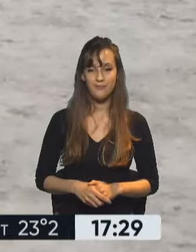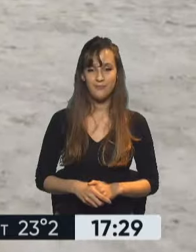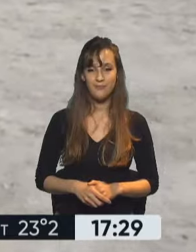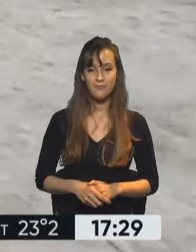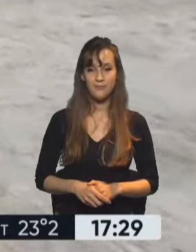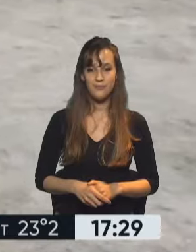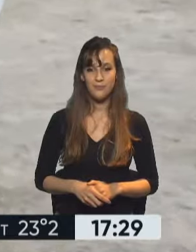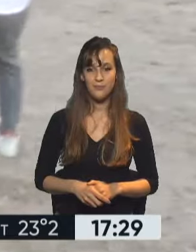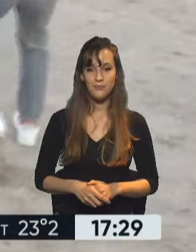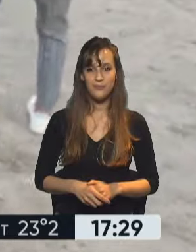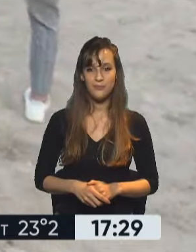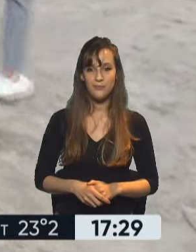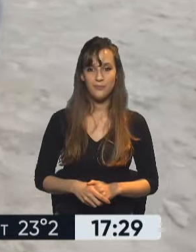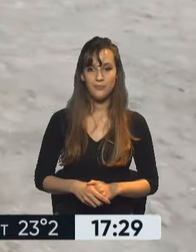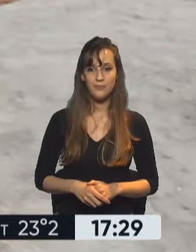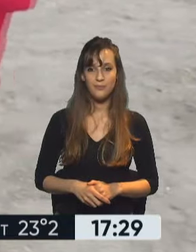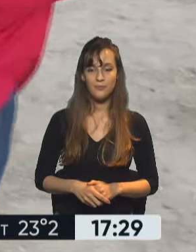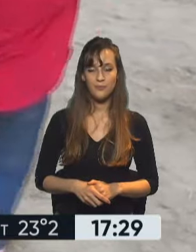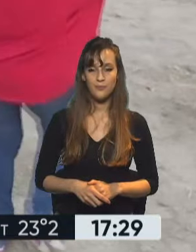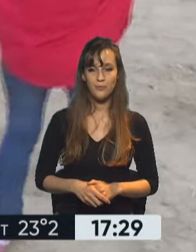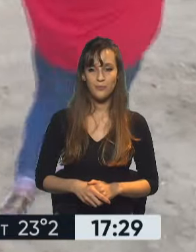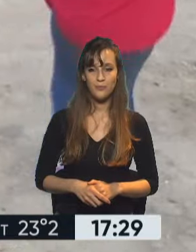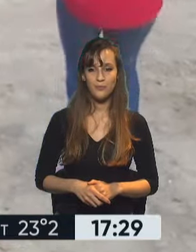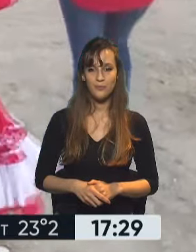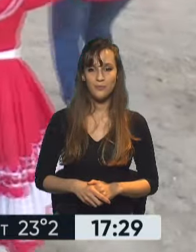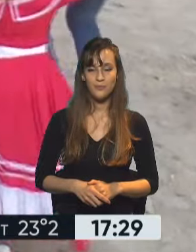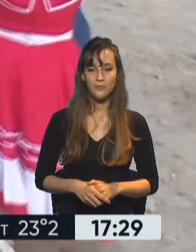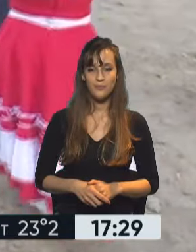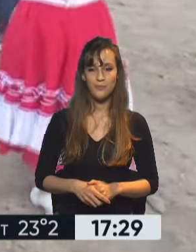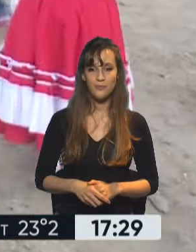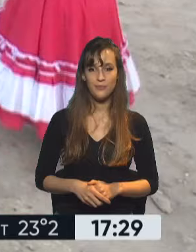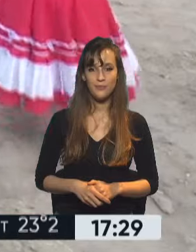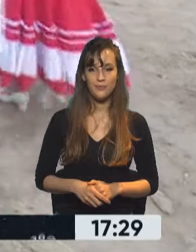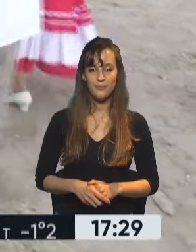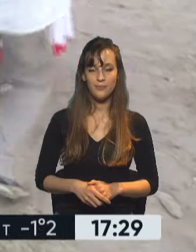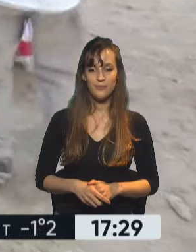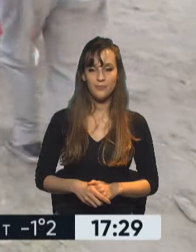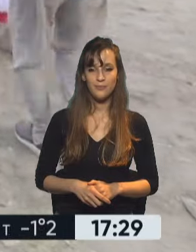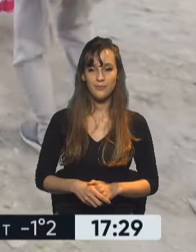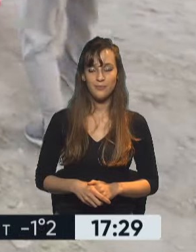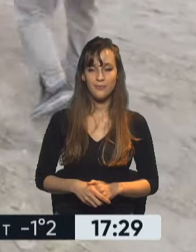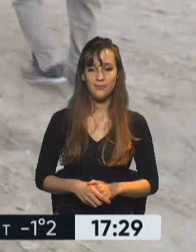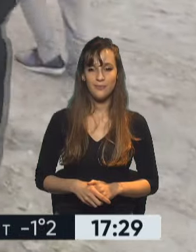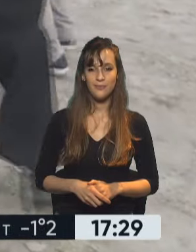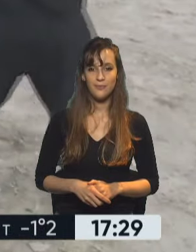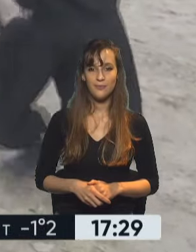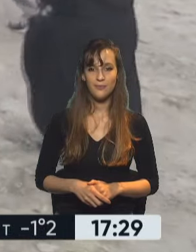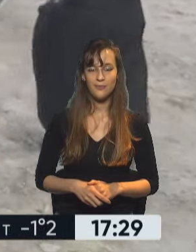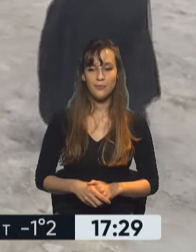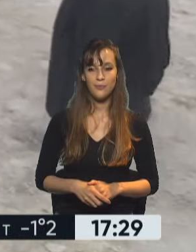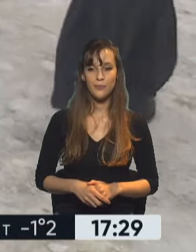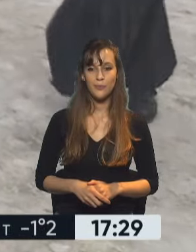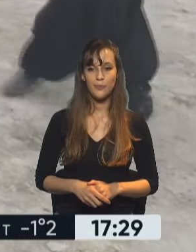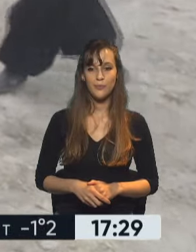Cuando recibas la carta que aquí te escribo, cuando recibas la carta que aquí te